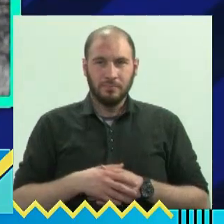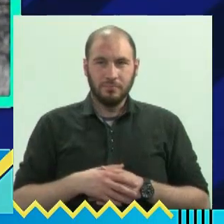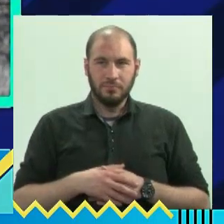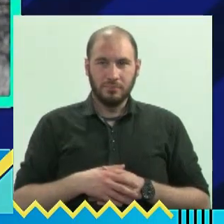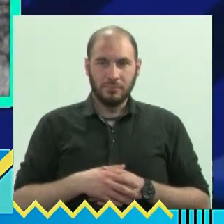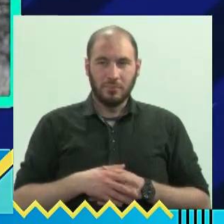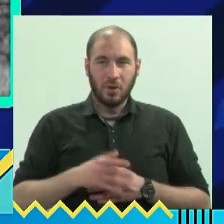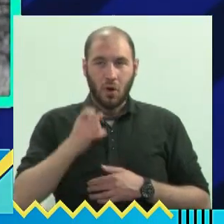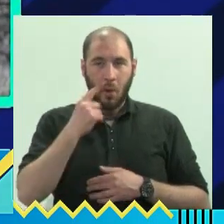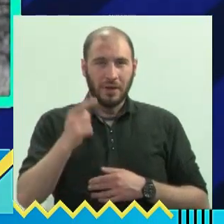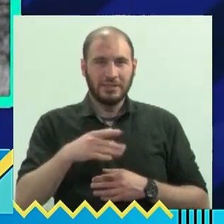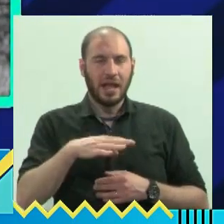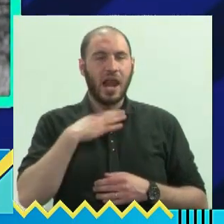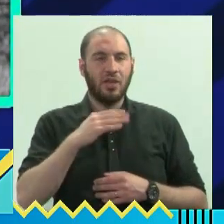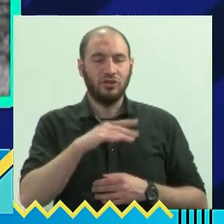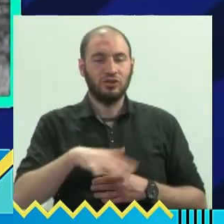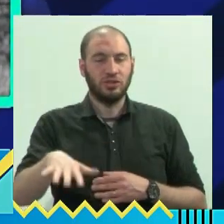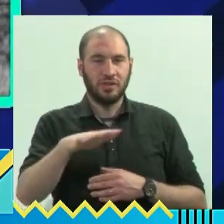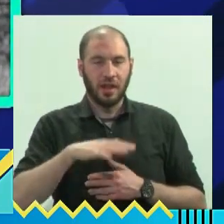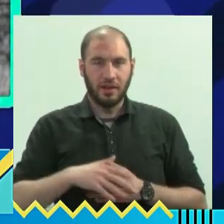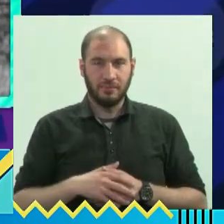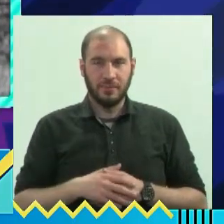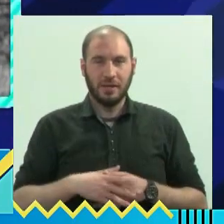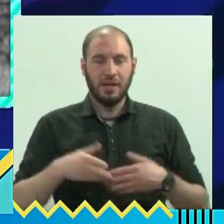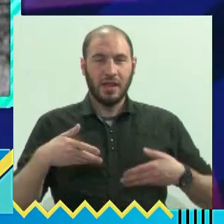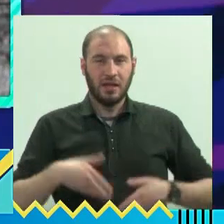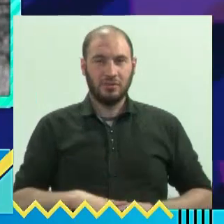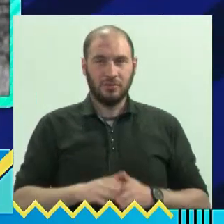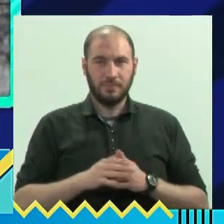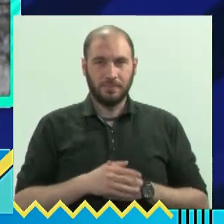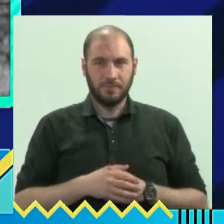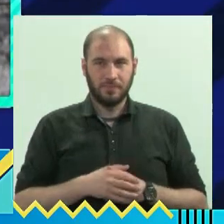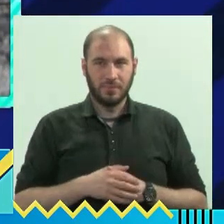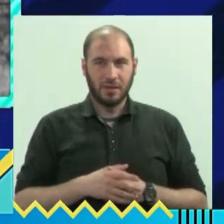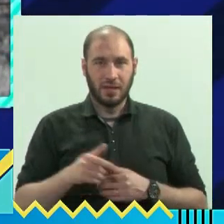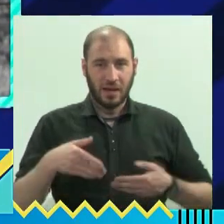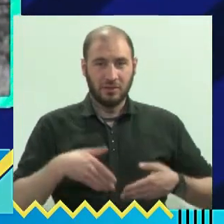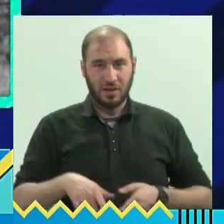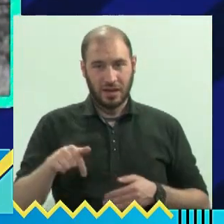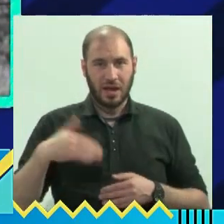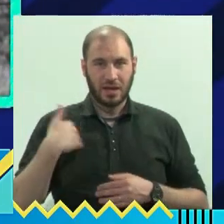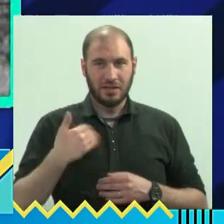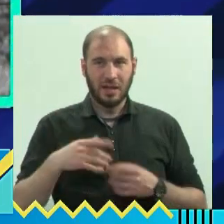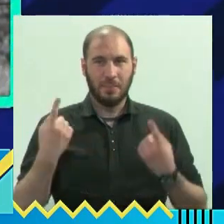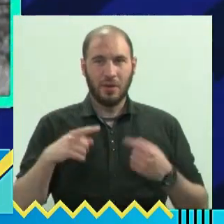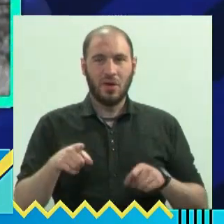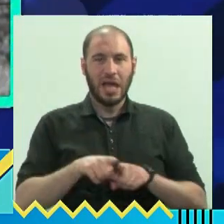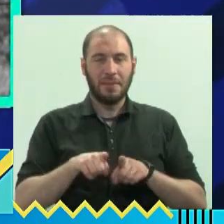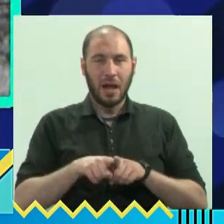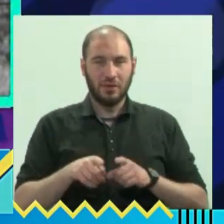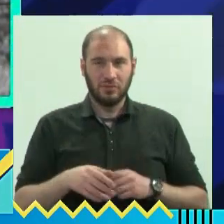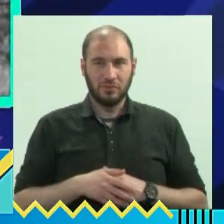Y Bairoleto fue un bandido social que nació... él nació acá en Argentina, pero sus